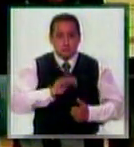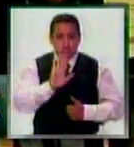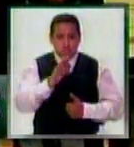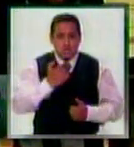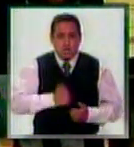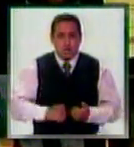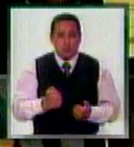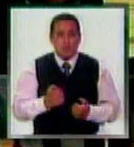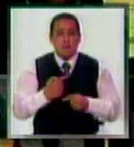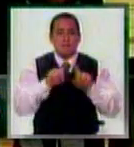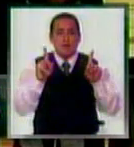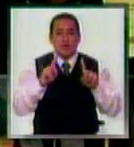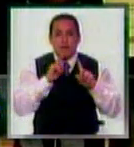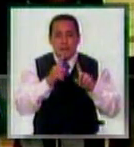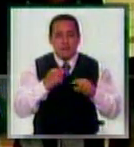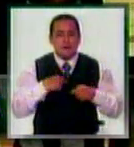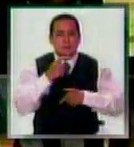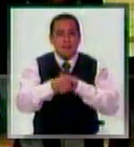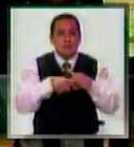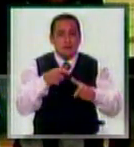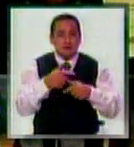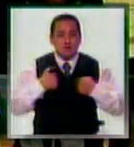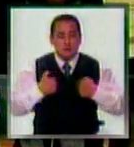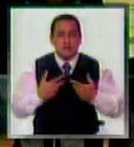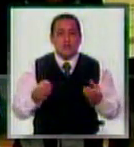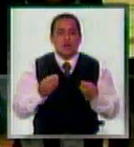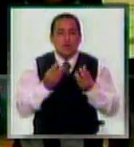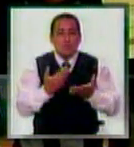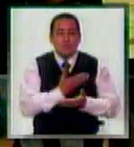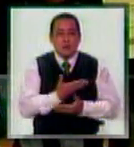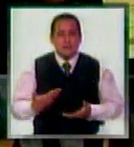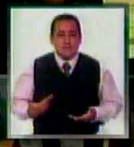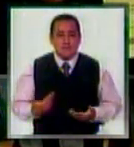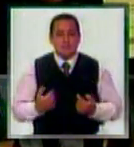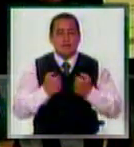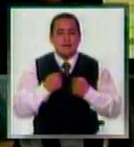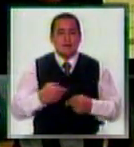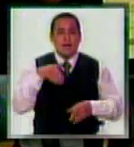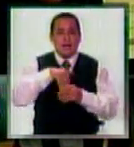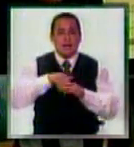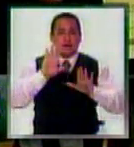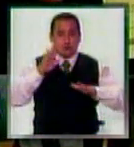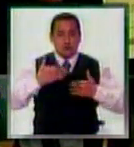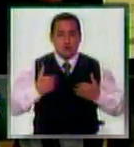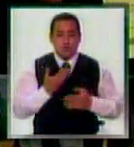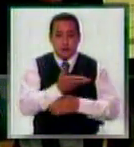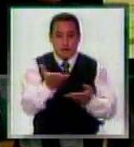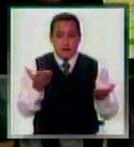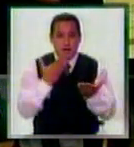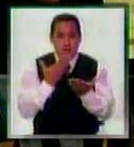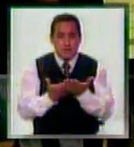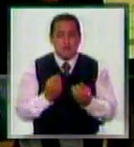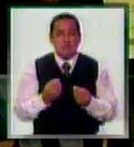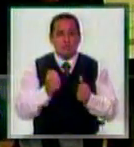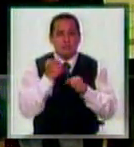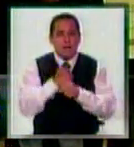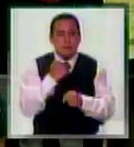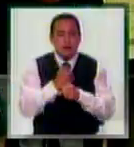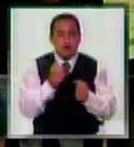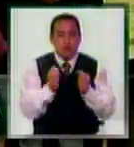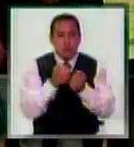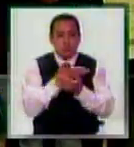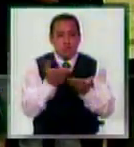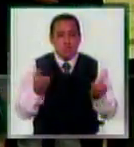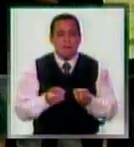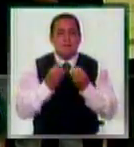hijos, pero son nuestros ciudadanos. Y como presidente electo por ustedes, voy a trabajar con ustedes